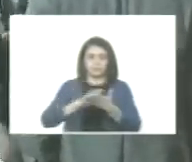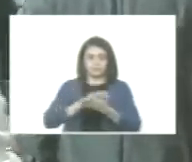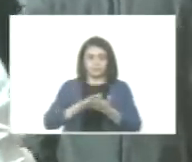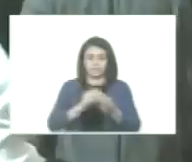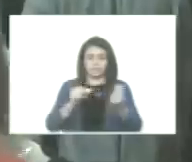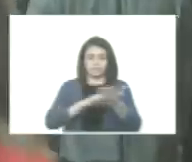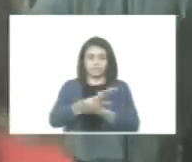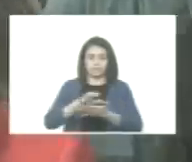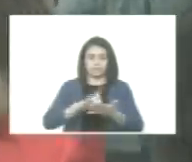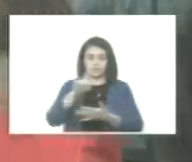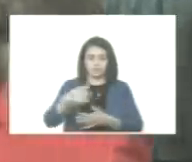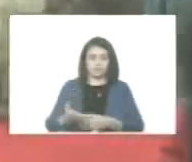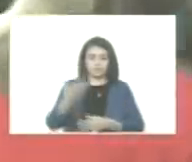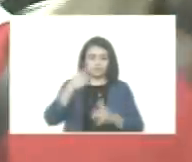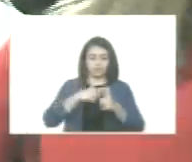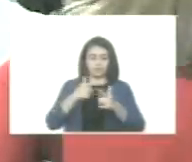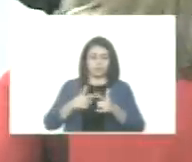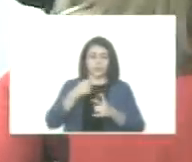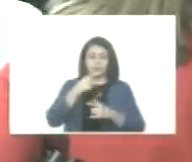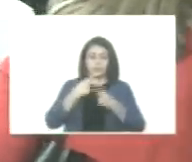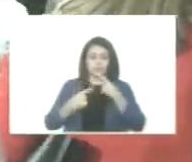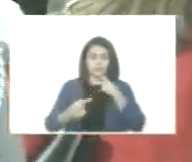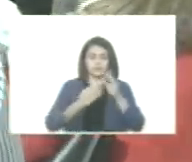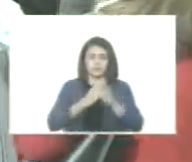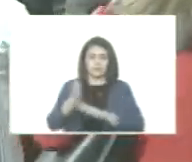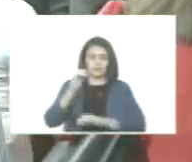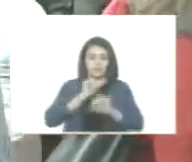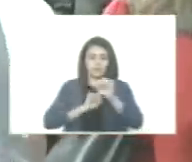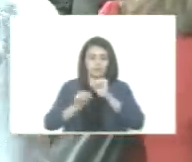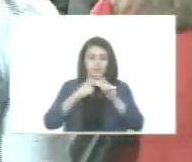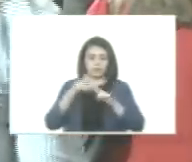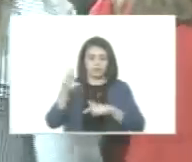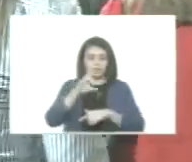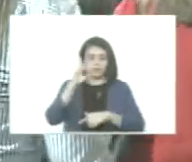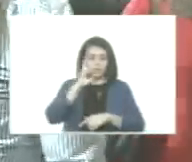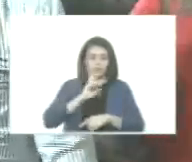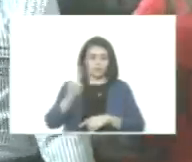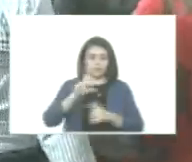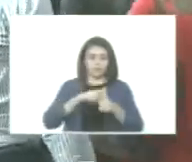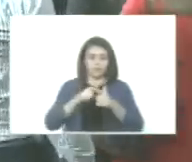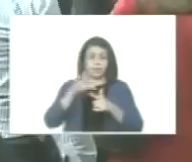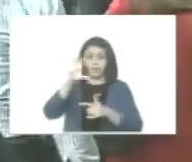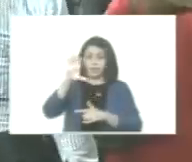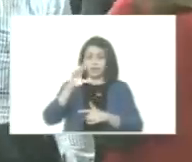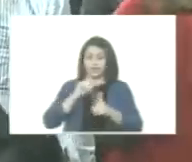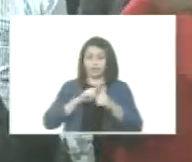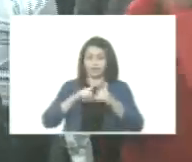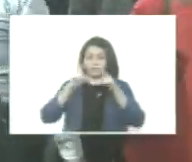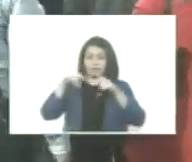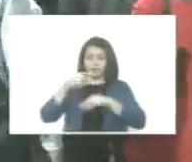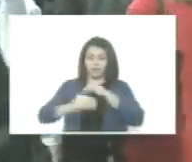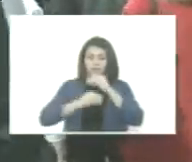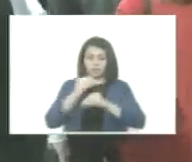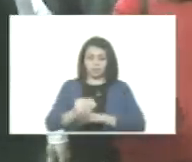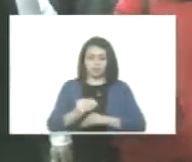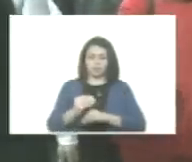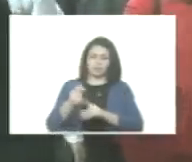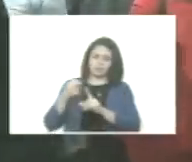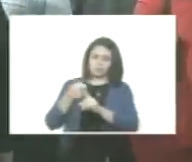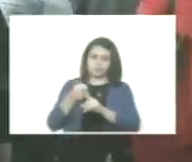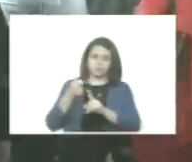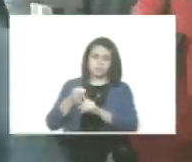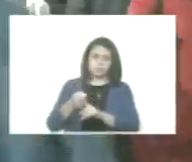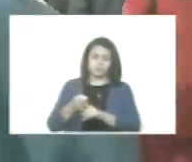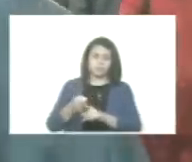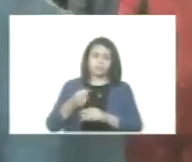sus problemas. También importante que decía que seguirán en defensa de la República Bolivariana de Venezuela, un país que sin lugar a dudas ha sido atacado y